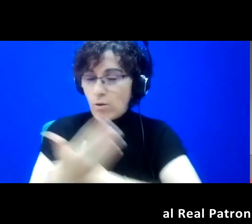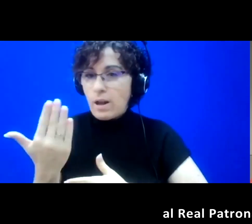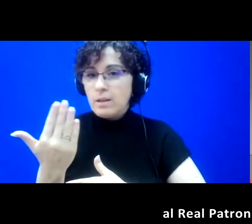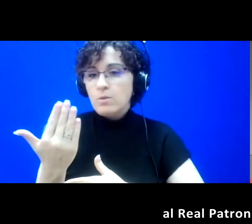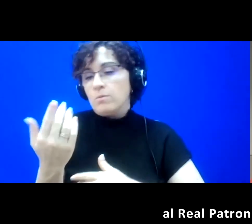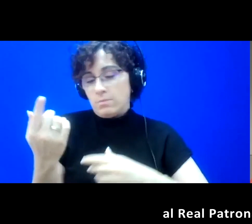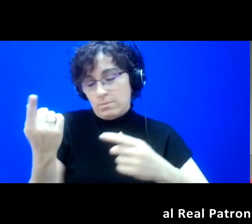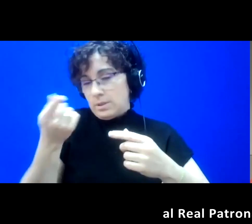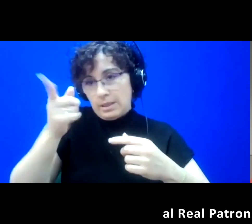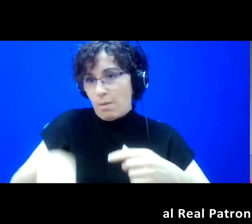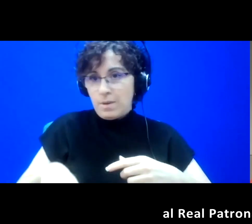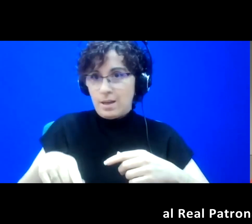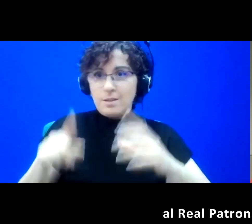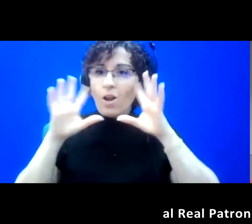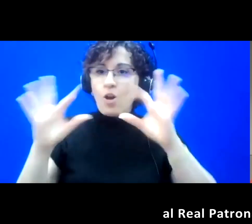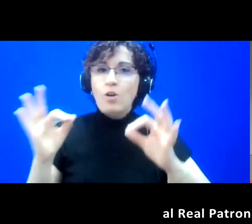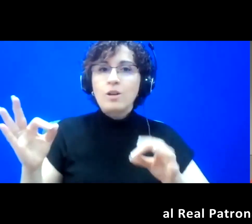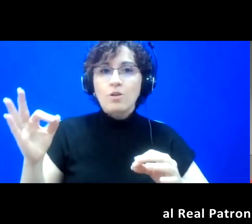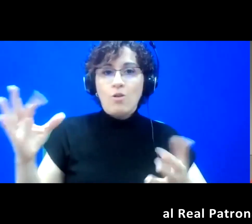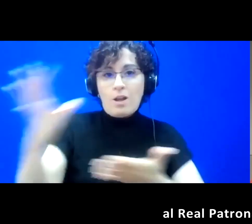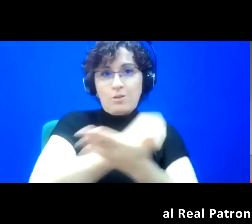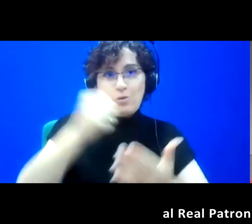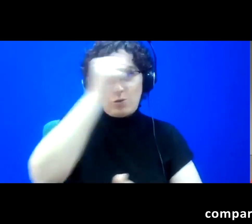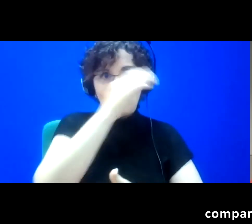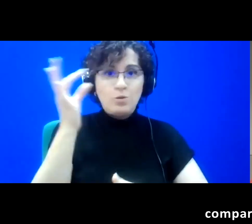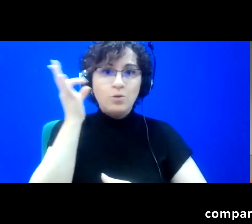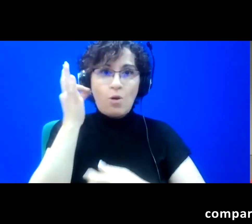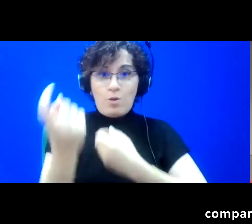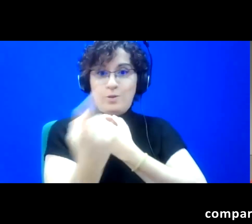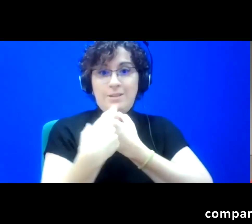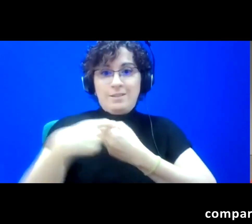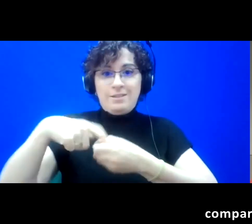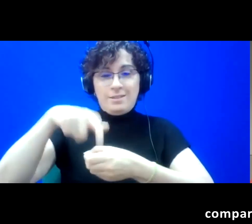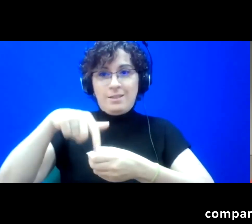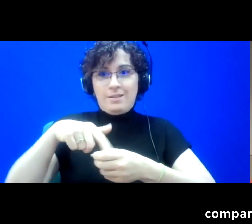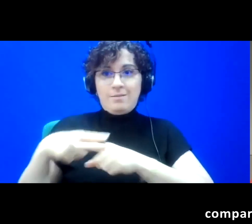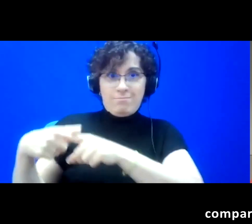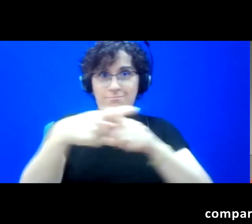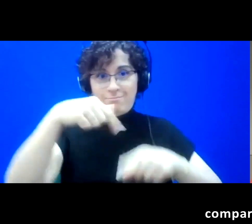a todas y a todos los que estáis aquí compartiendo esta jornada.